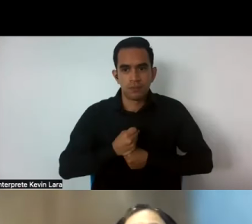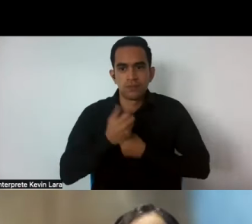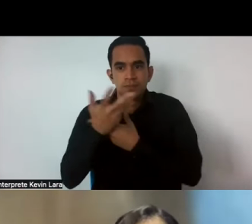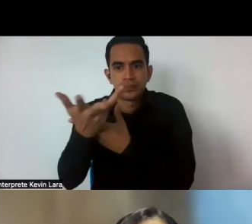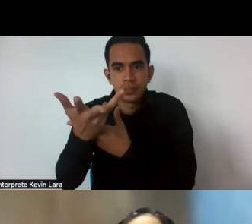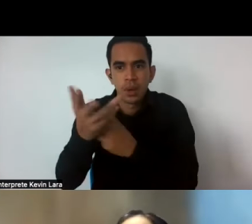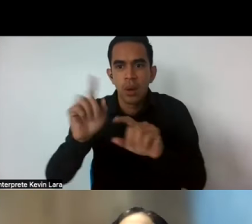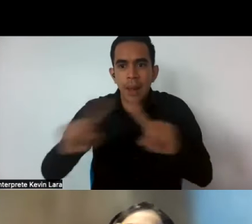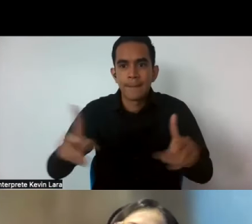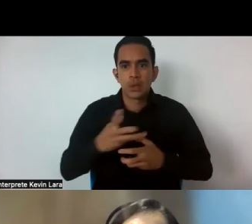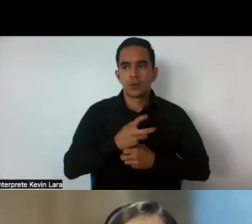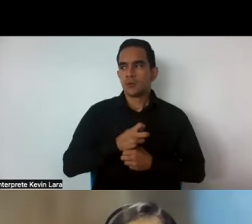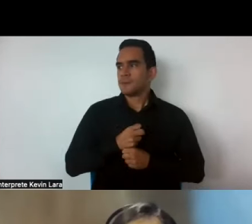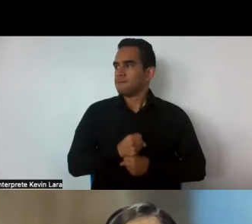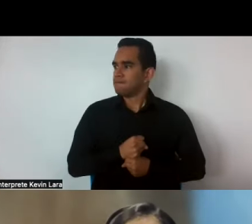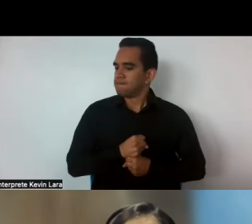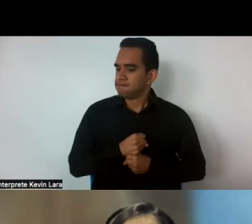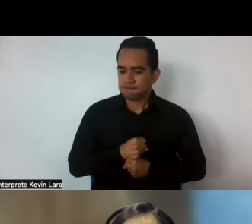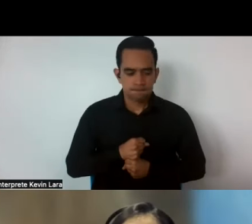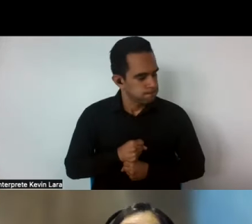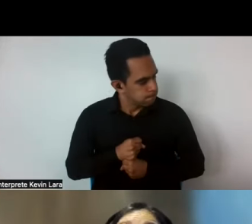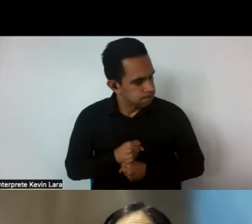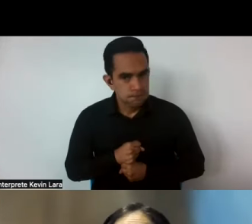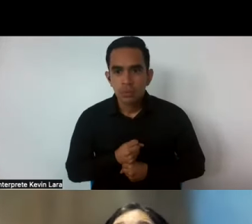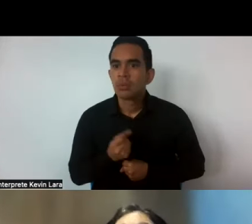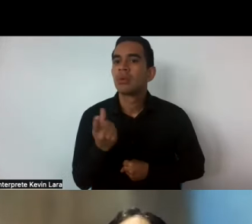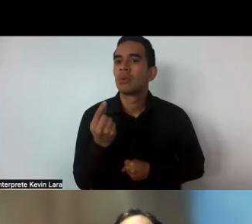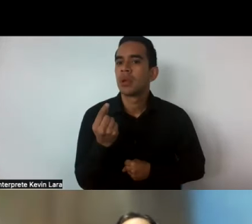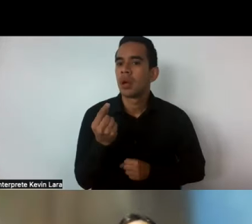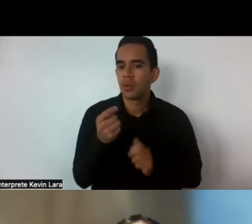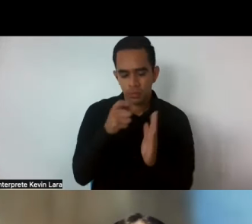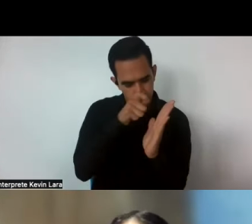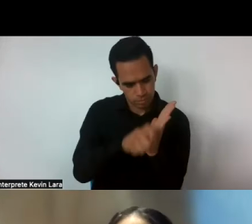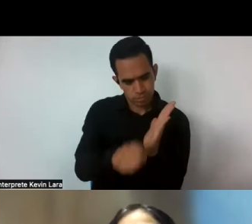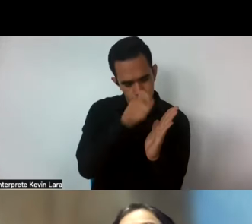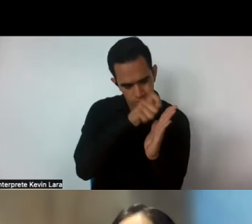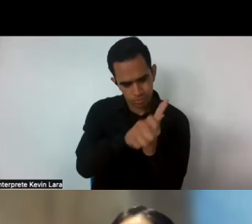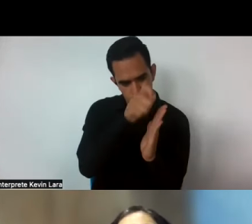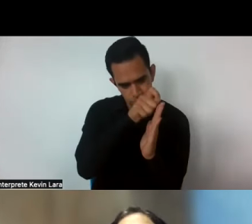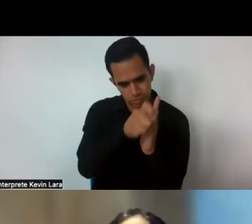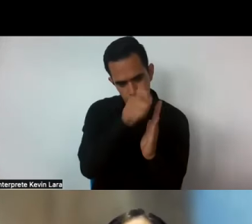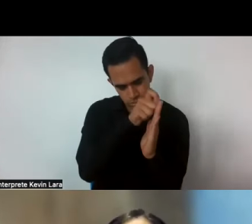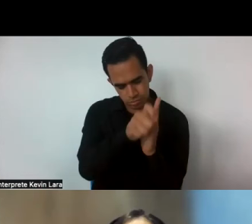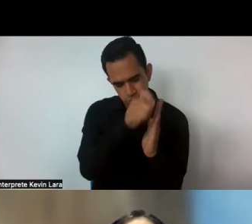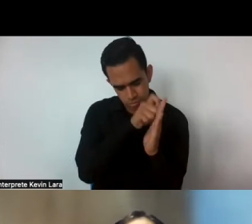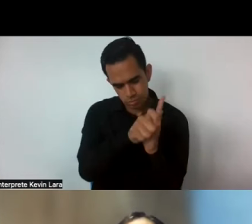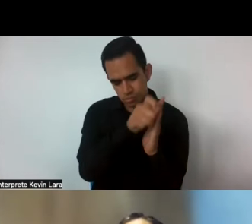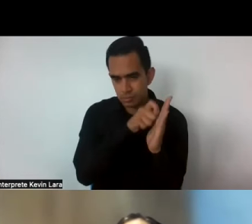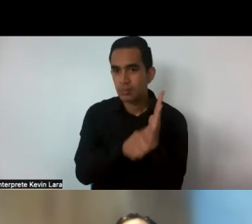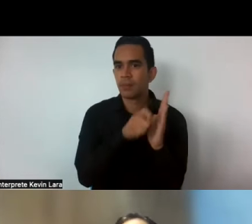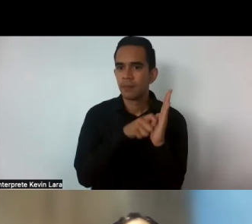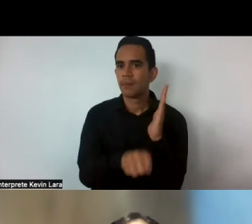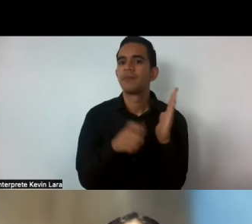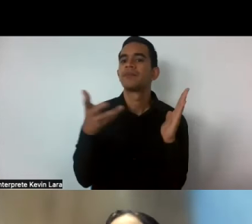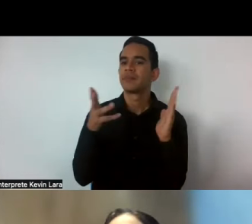ayuda, por ejemplo, de escribir? ¿Vale? Y eso es clave y lo vamos a ver más adelante, Sara,